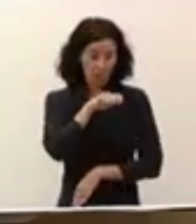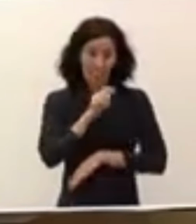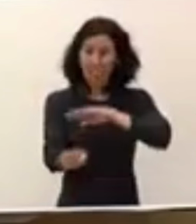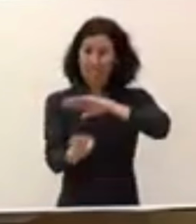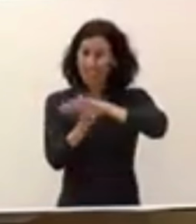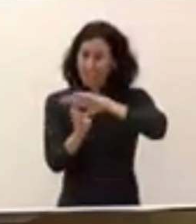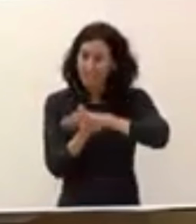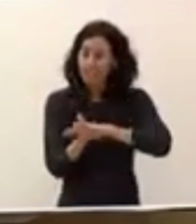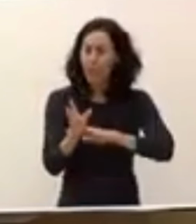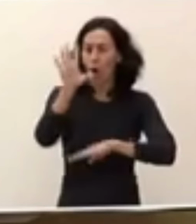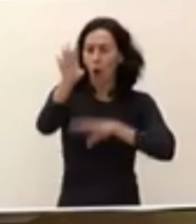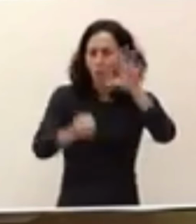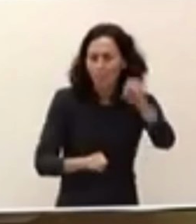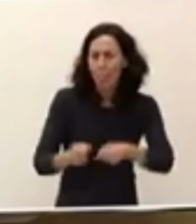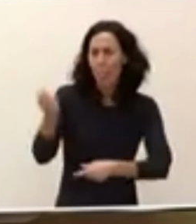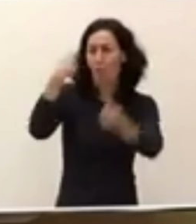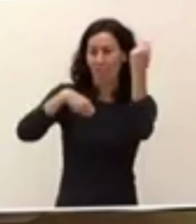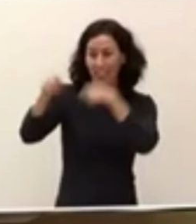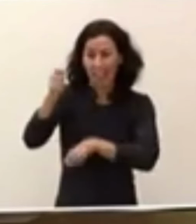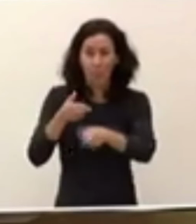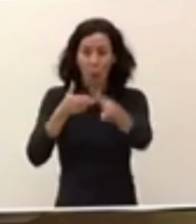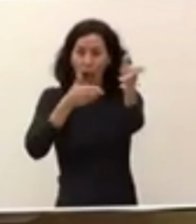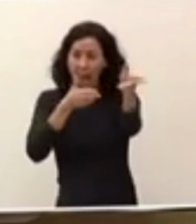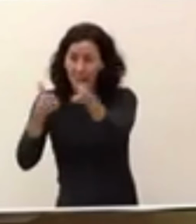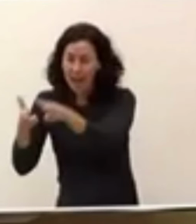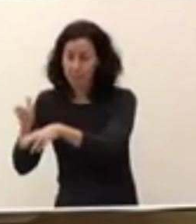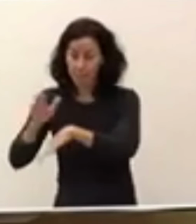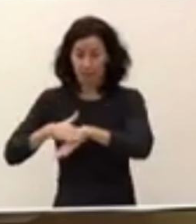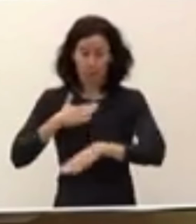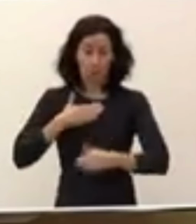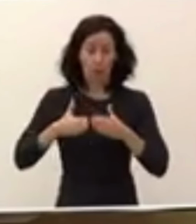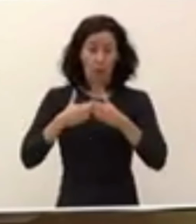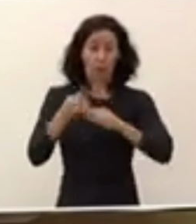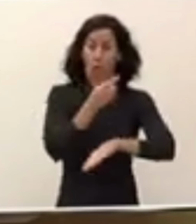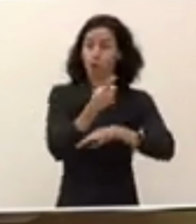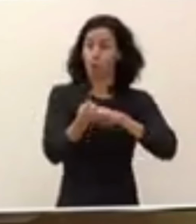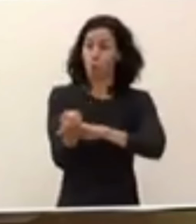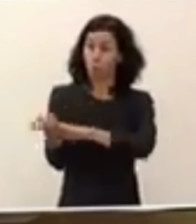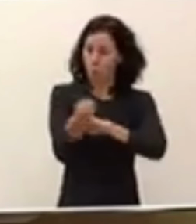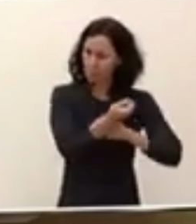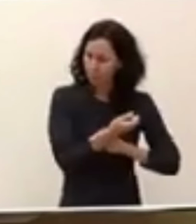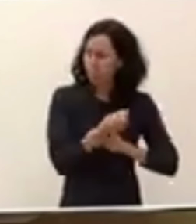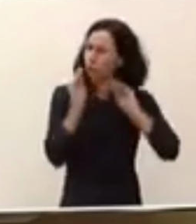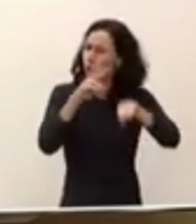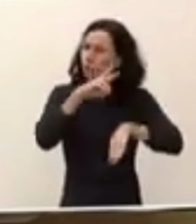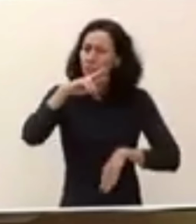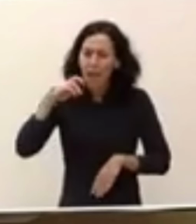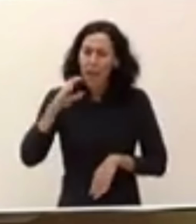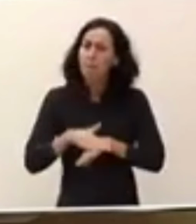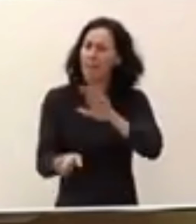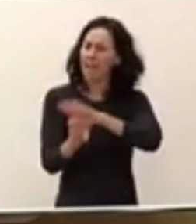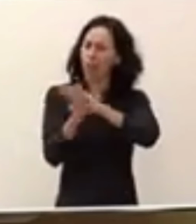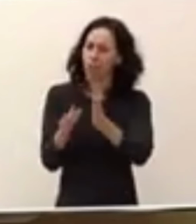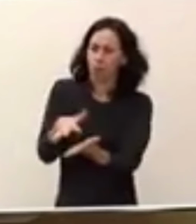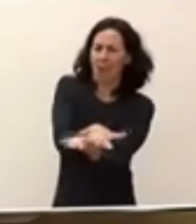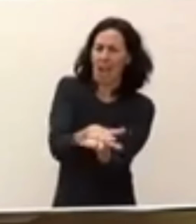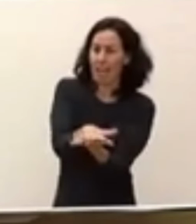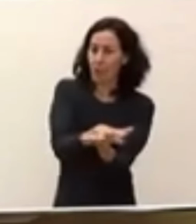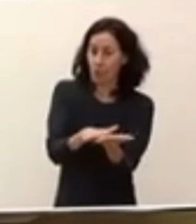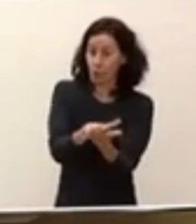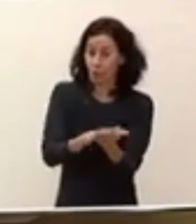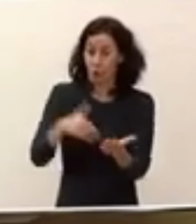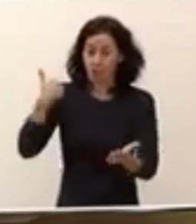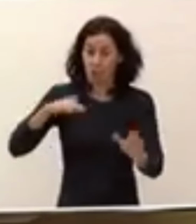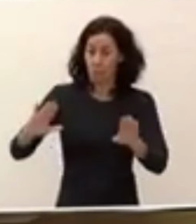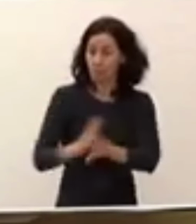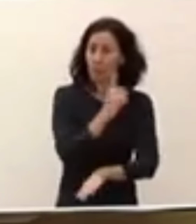puertos a Israel para que siga cometiendo un genocidio? ¿Cómo es posible que después de un año no hayamos sido capaces siquiera de romper relaciones diplomáticas